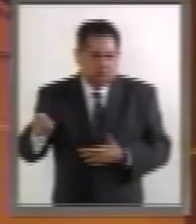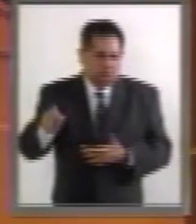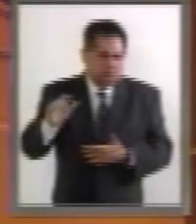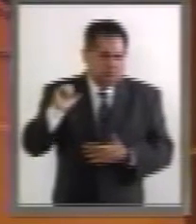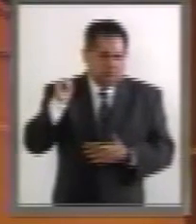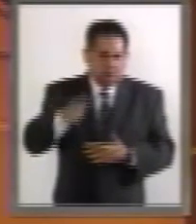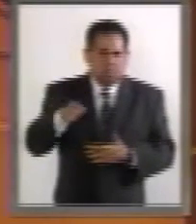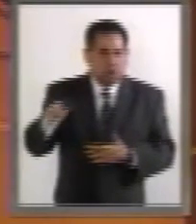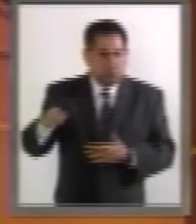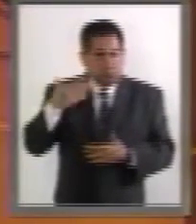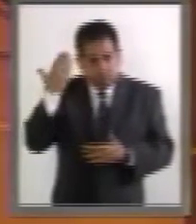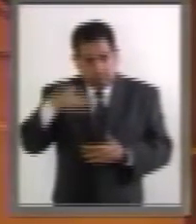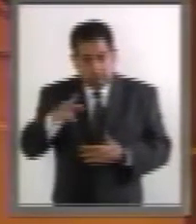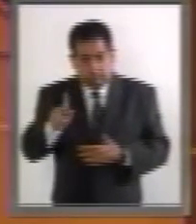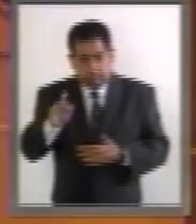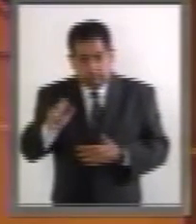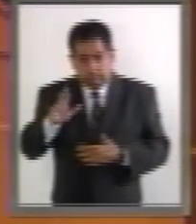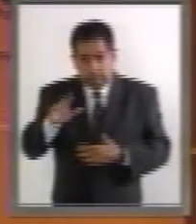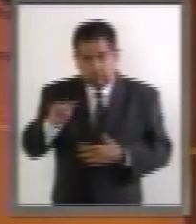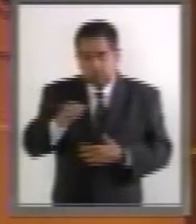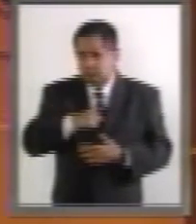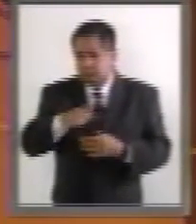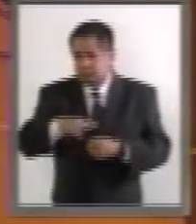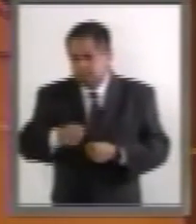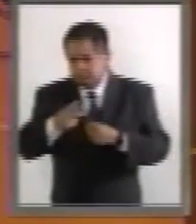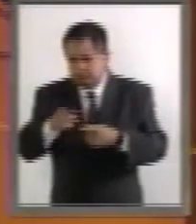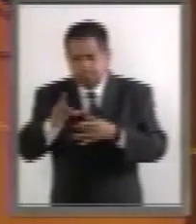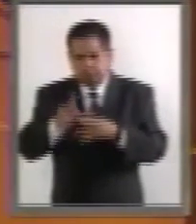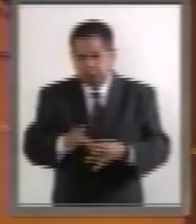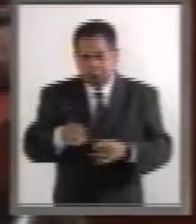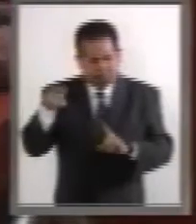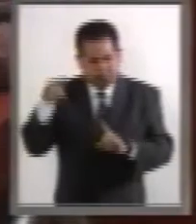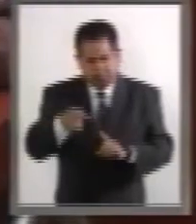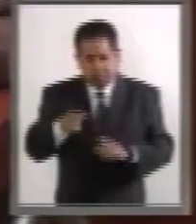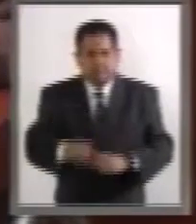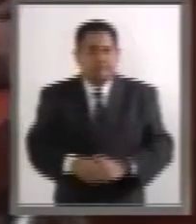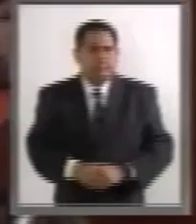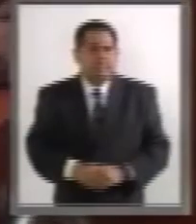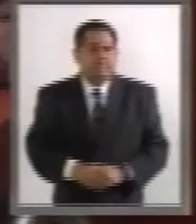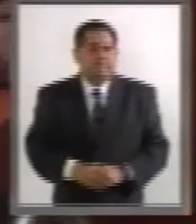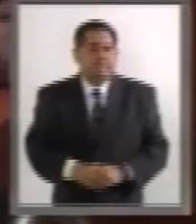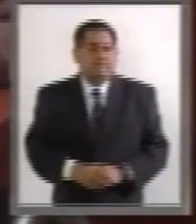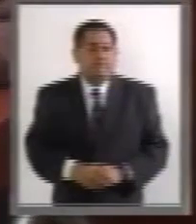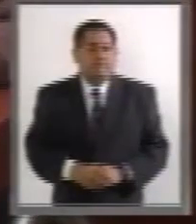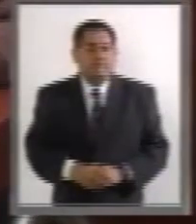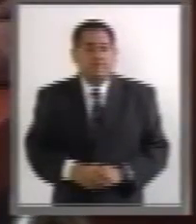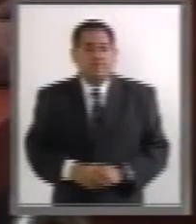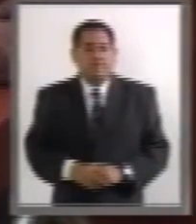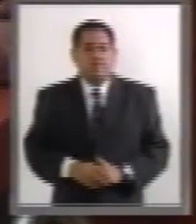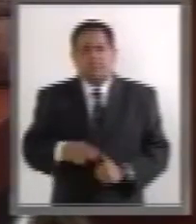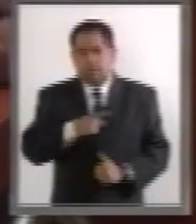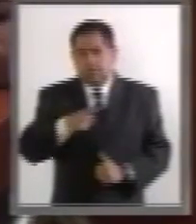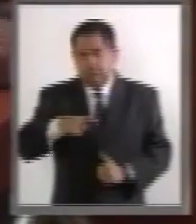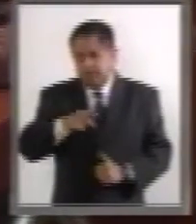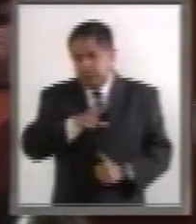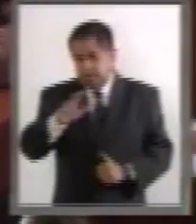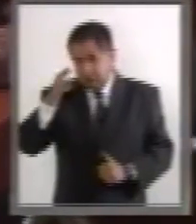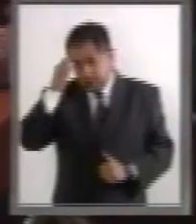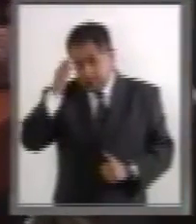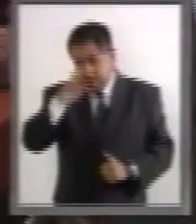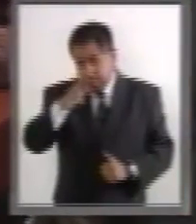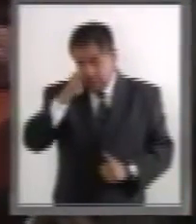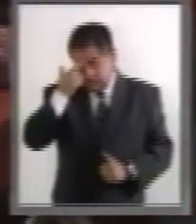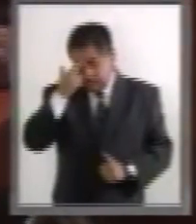que puedan estar relacionados con el caso concreto. Tiene que ver, recordar